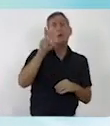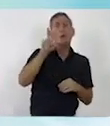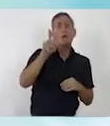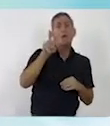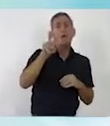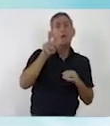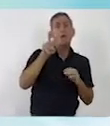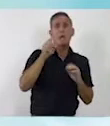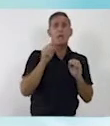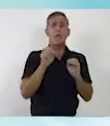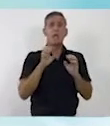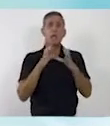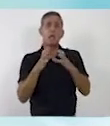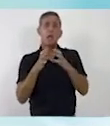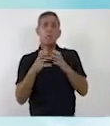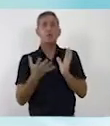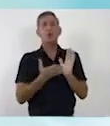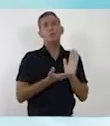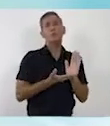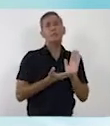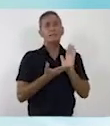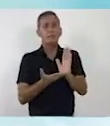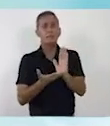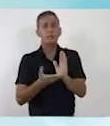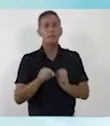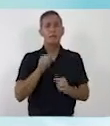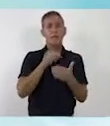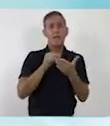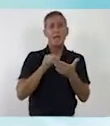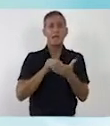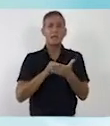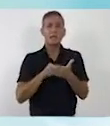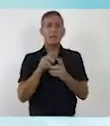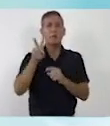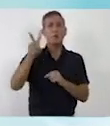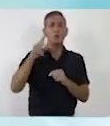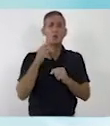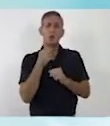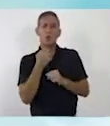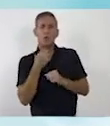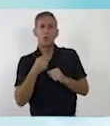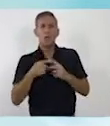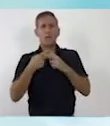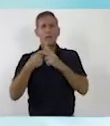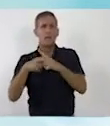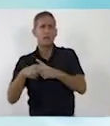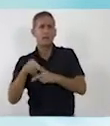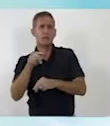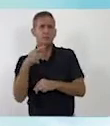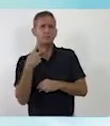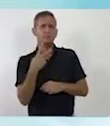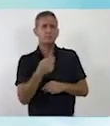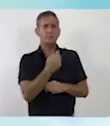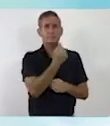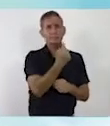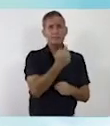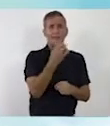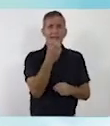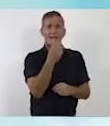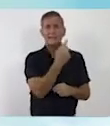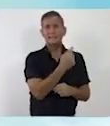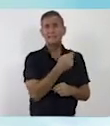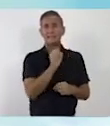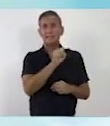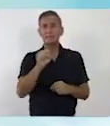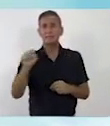volumen de muestra. Si es el cálculo del volumen, por supuesto, en el despeje, fíjense cómo queda, que la cantidad de sustancia multiplica